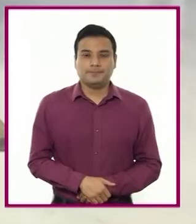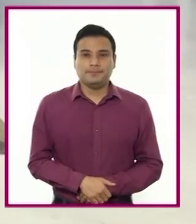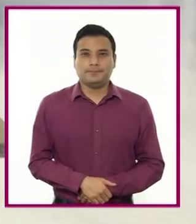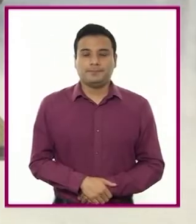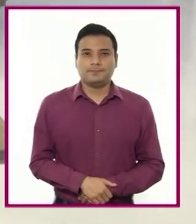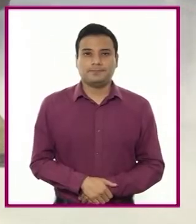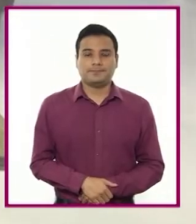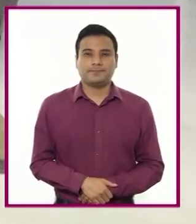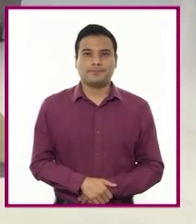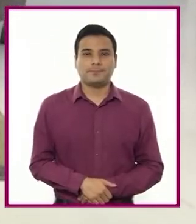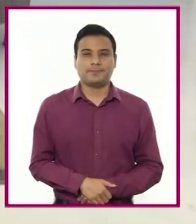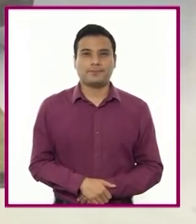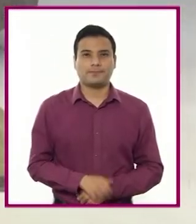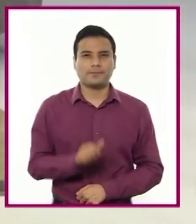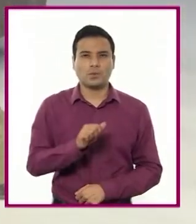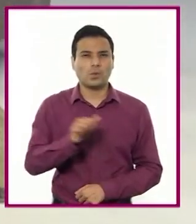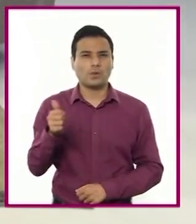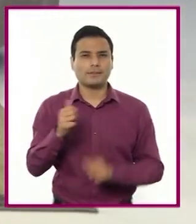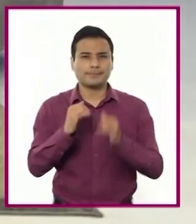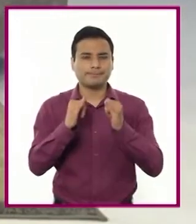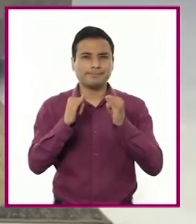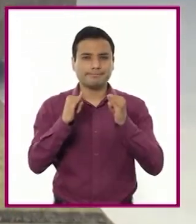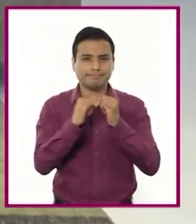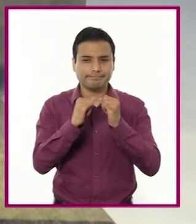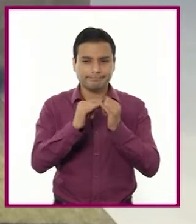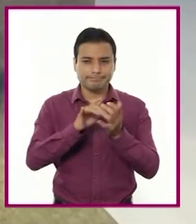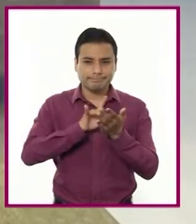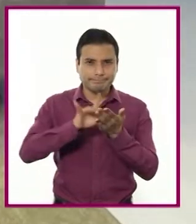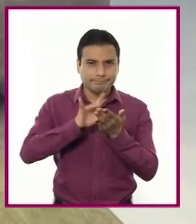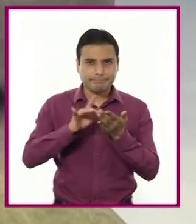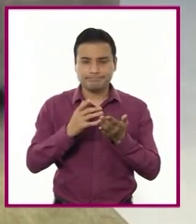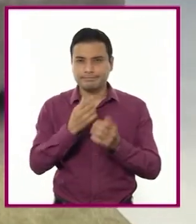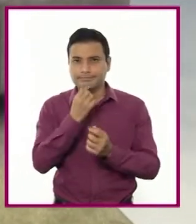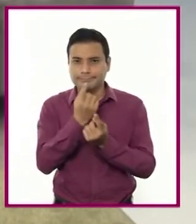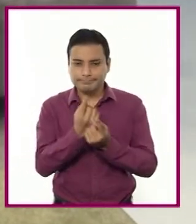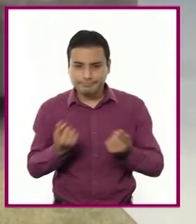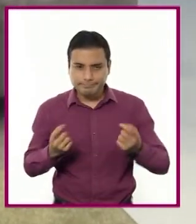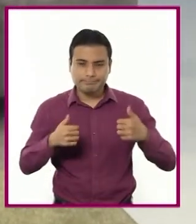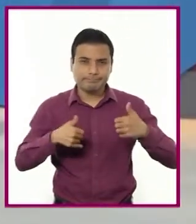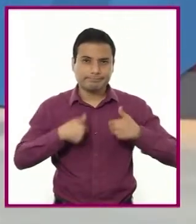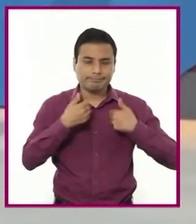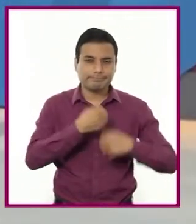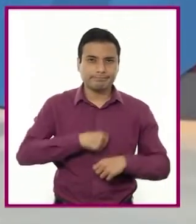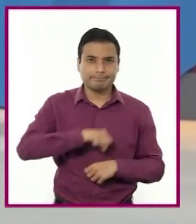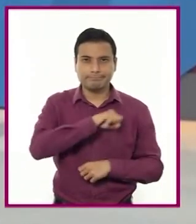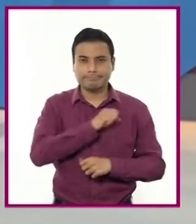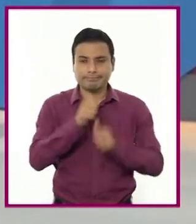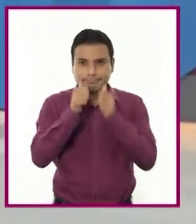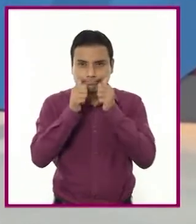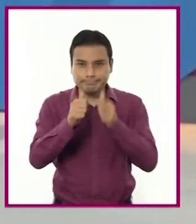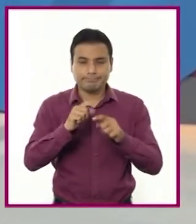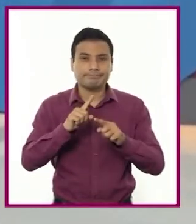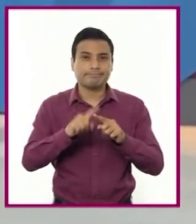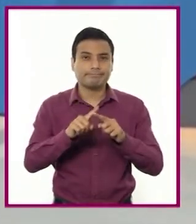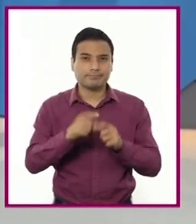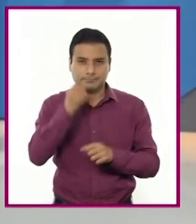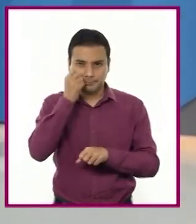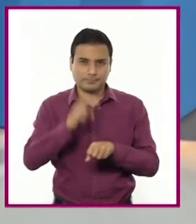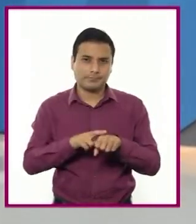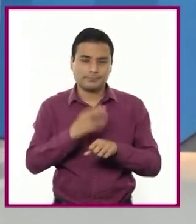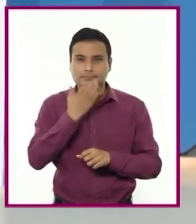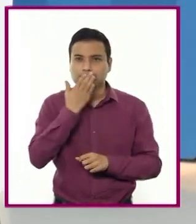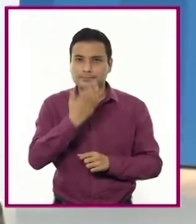¿Qué otras instituciones apoyan a la salud integral de las y los adolescentes? La Secretaría del